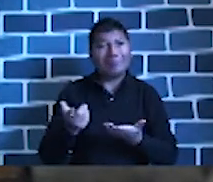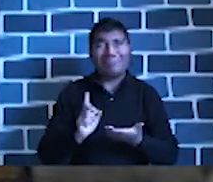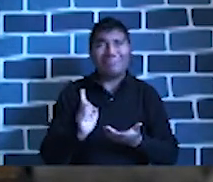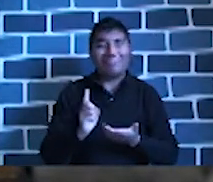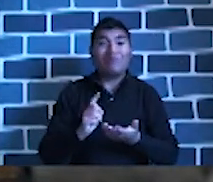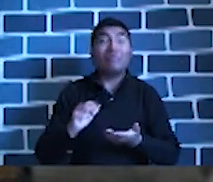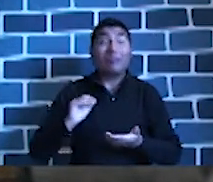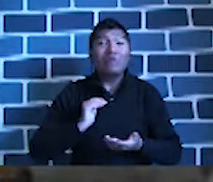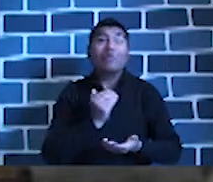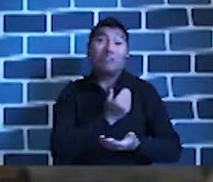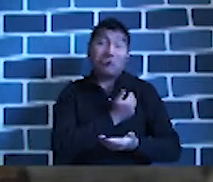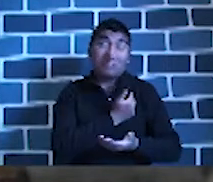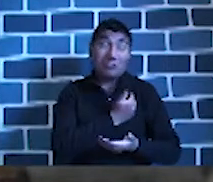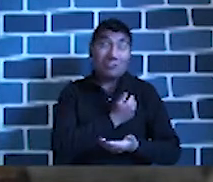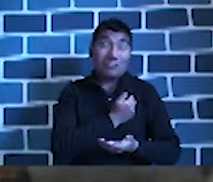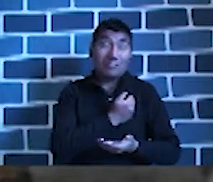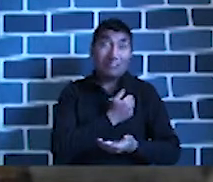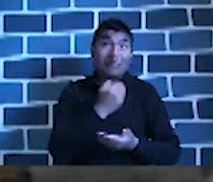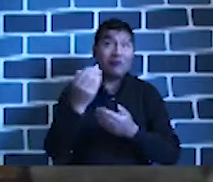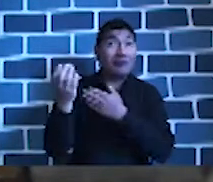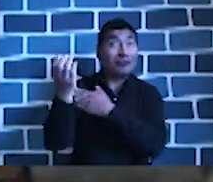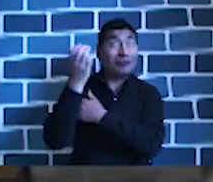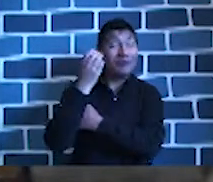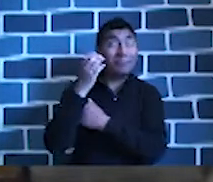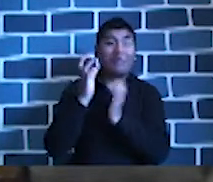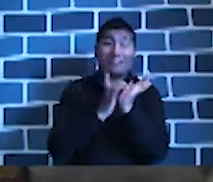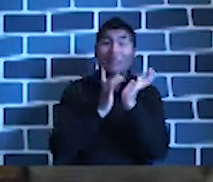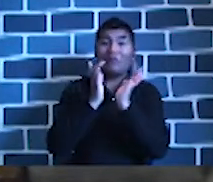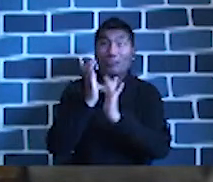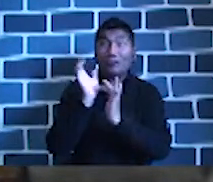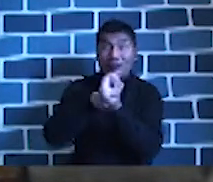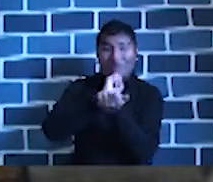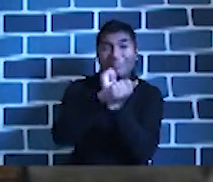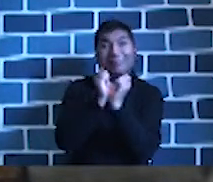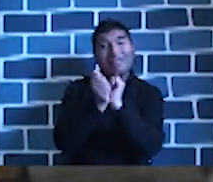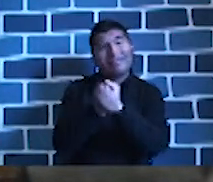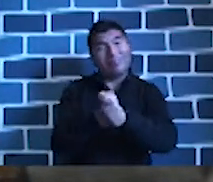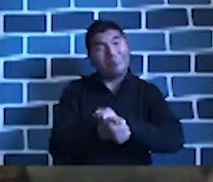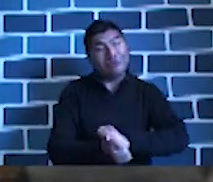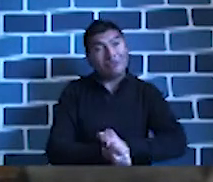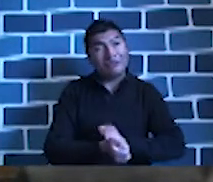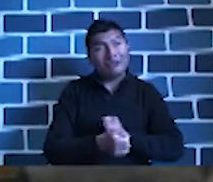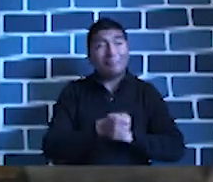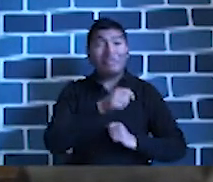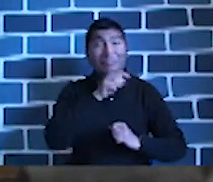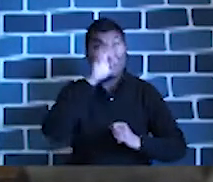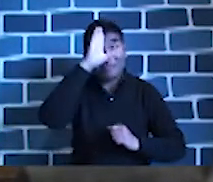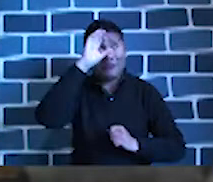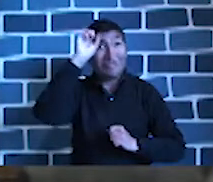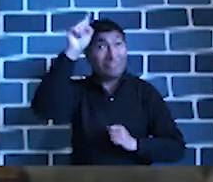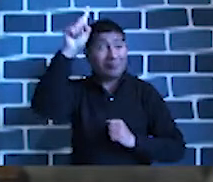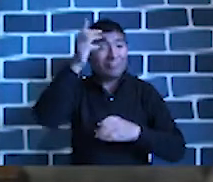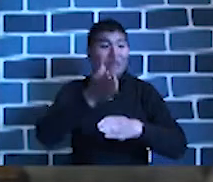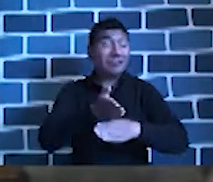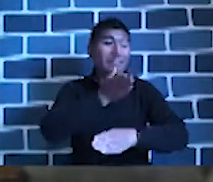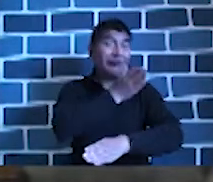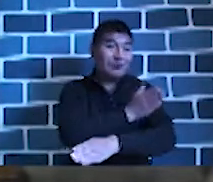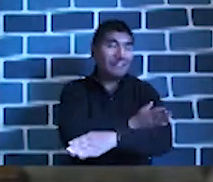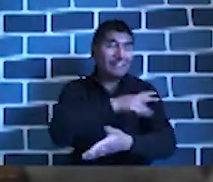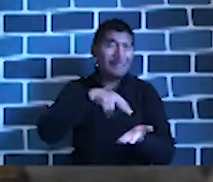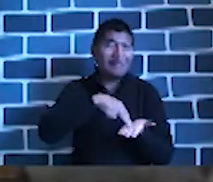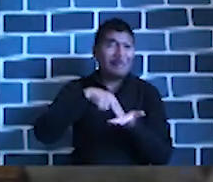esta misma orden de Jesús ha sido totalmente cambiada por parte de Él antes de ser elevado al